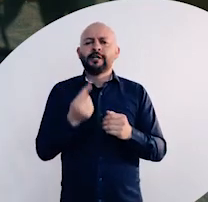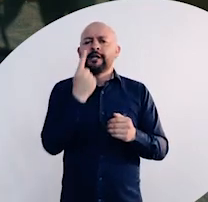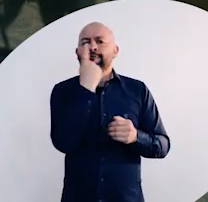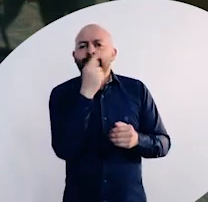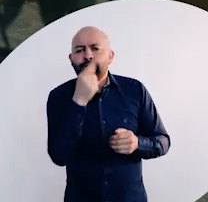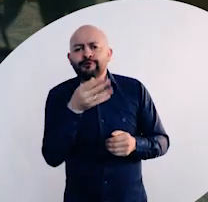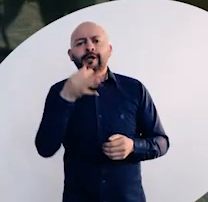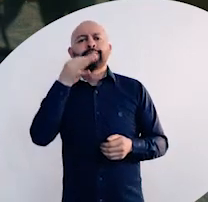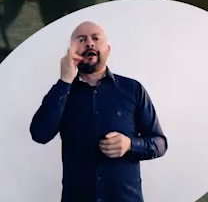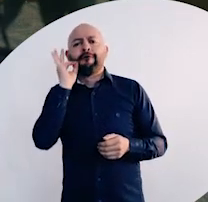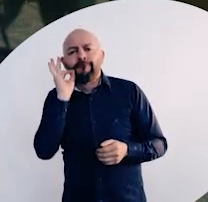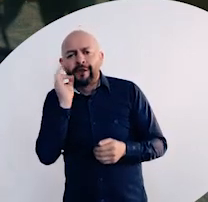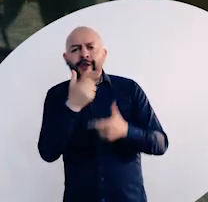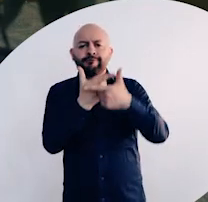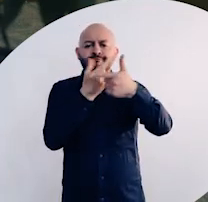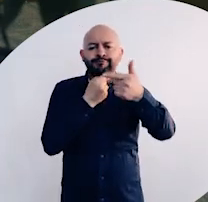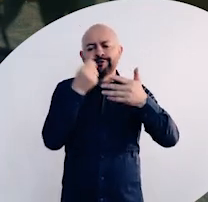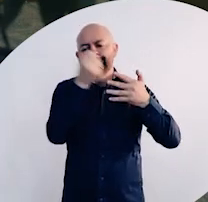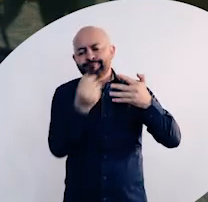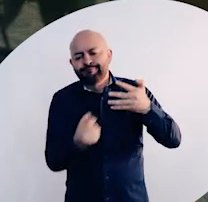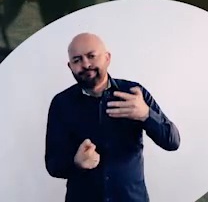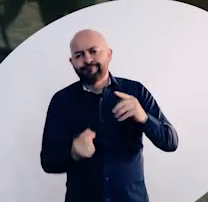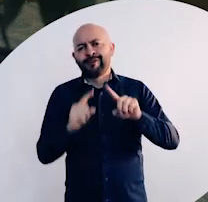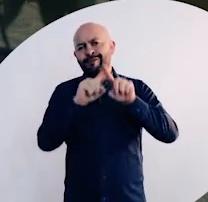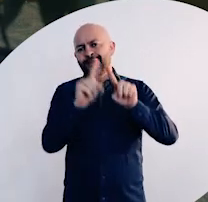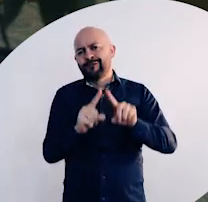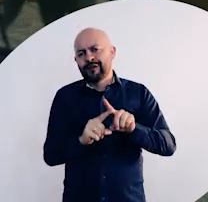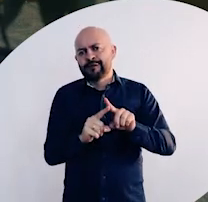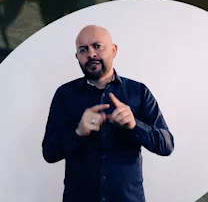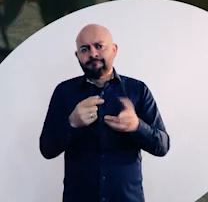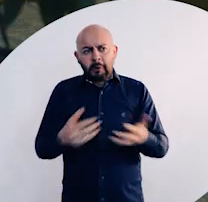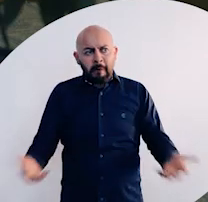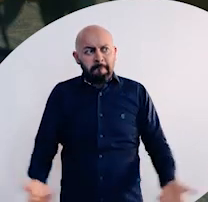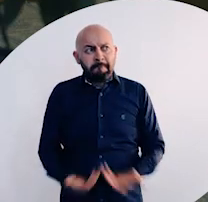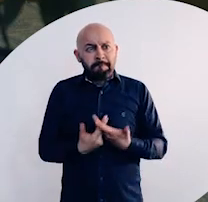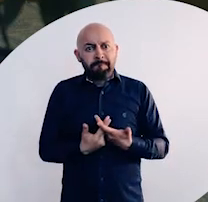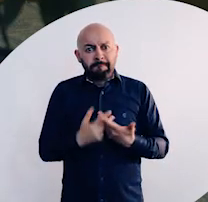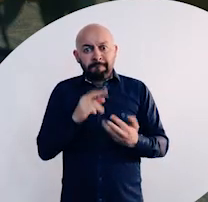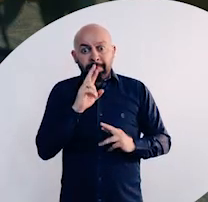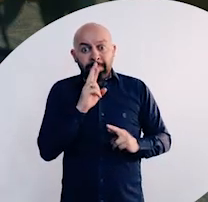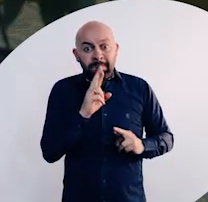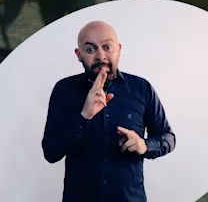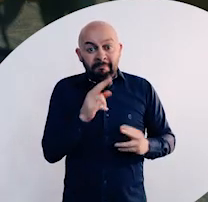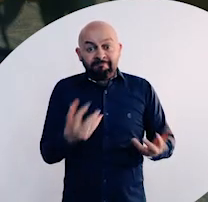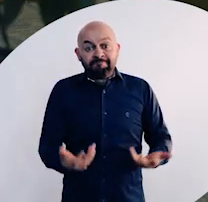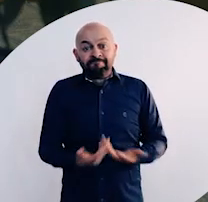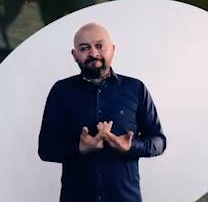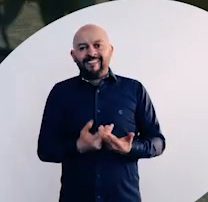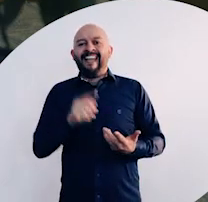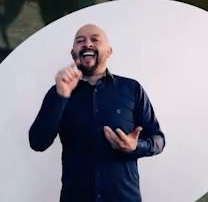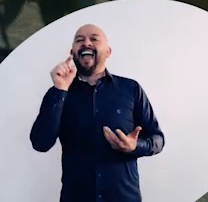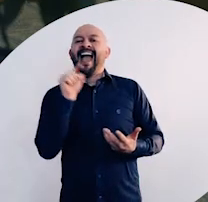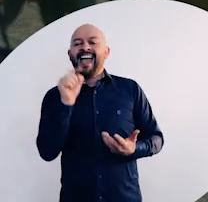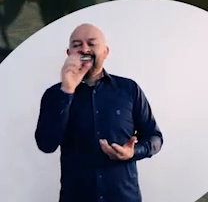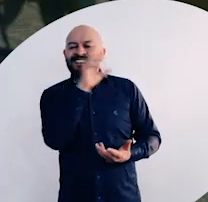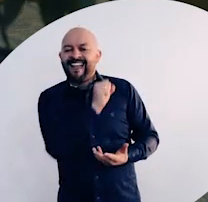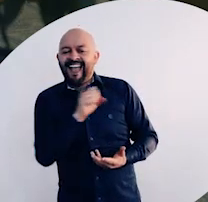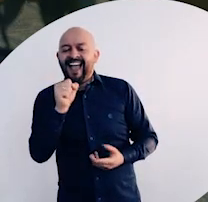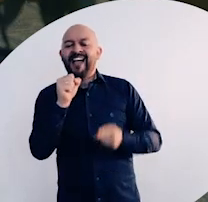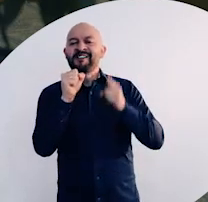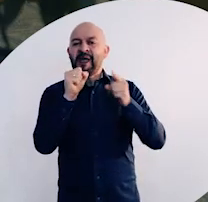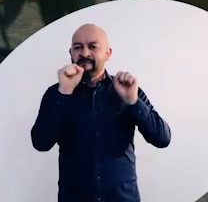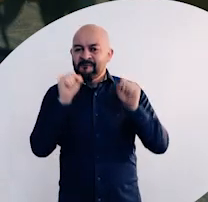en las frutas, en el tinto, en el mecato entre comidas. Ya la respuesta no es tan clara, ¿verdad? Y es ahí donde